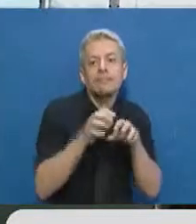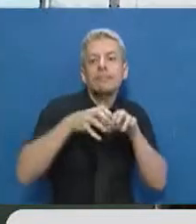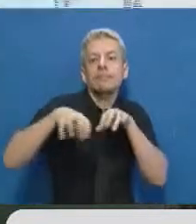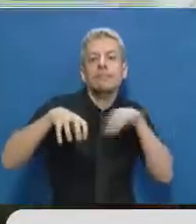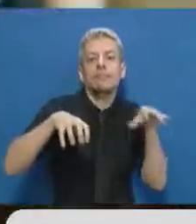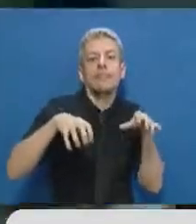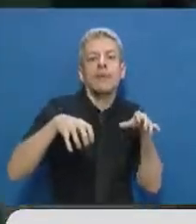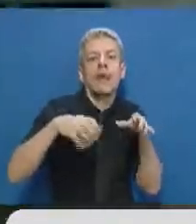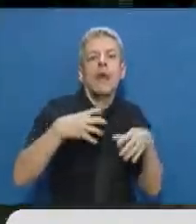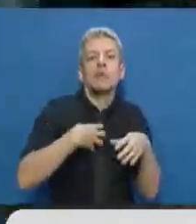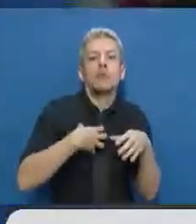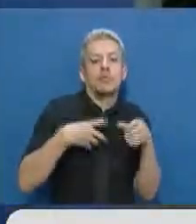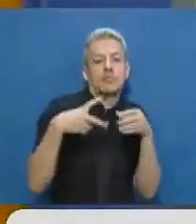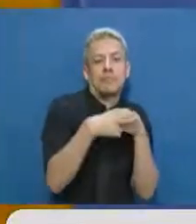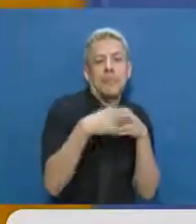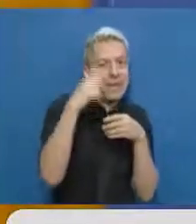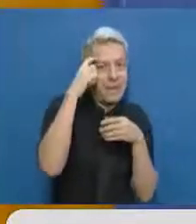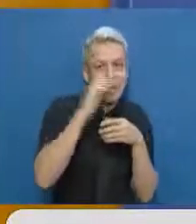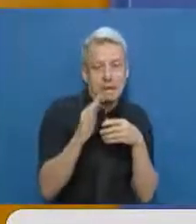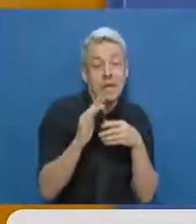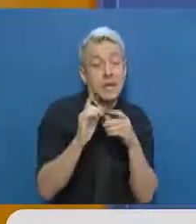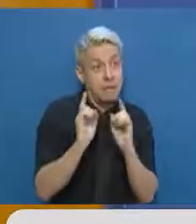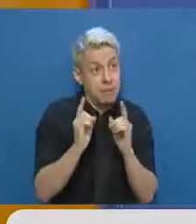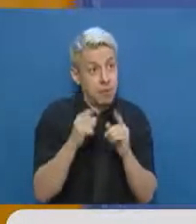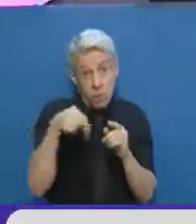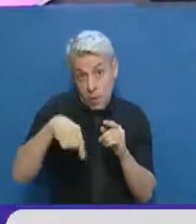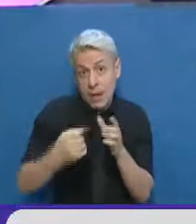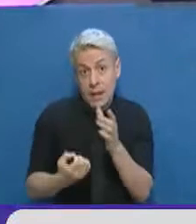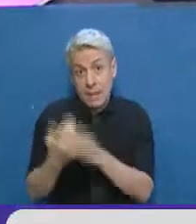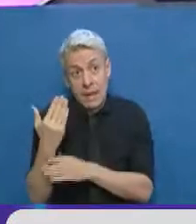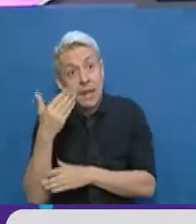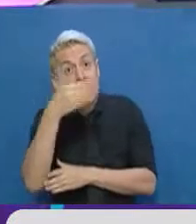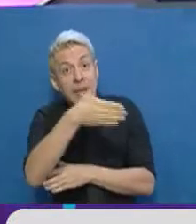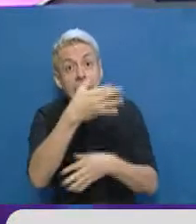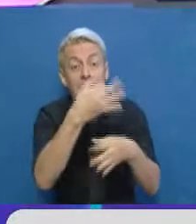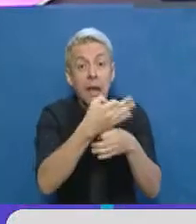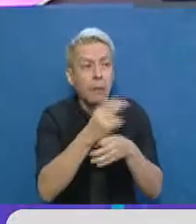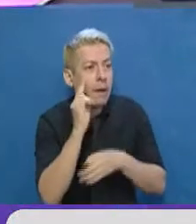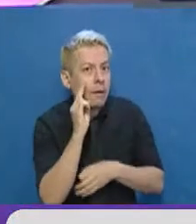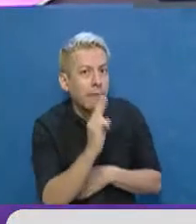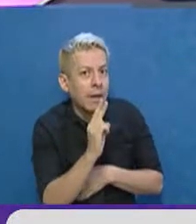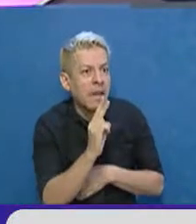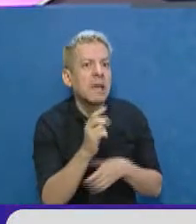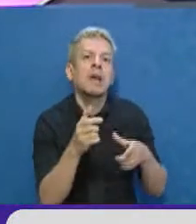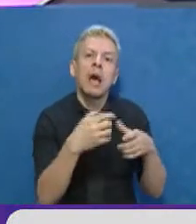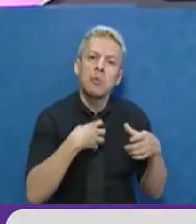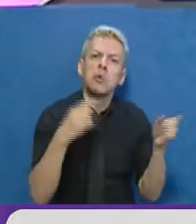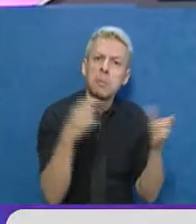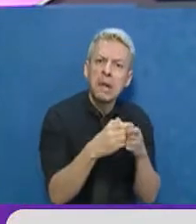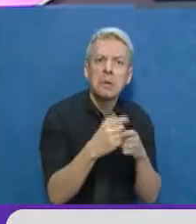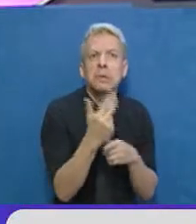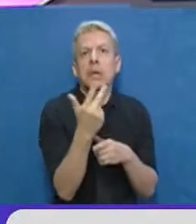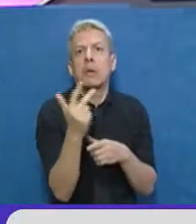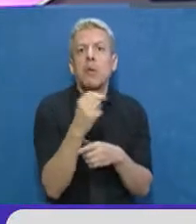10 alumnos. Incluso en la escuela que visitamos esta mañana, en alguna de las aulas había menos, había 3